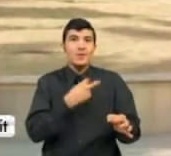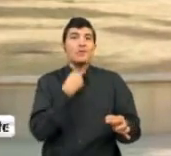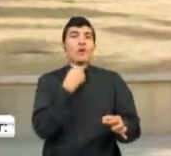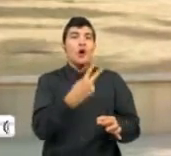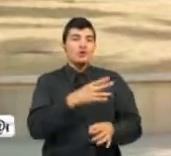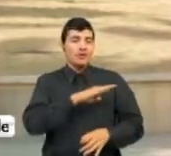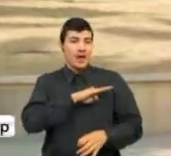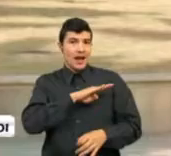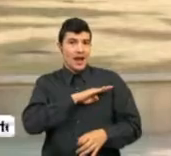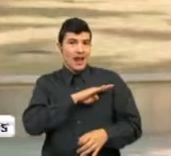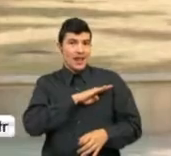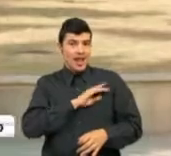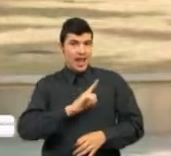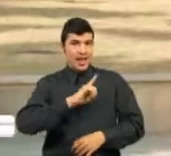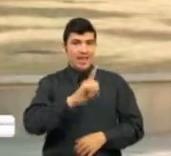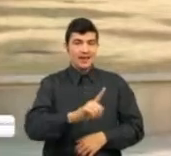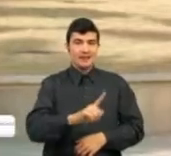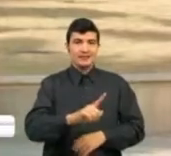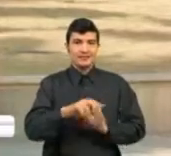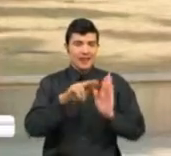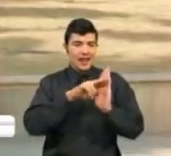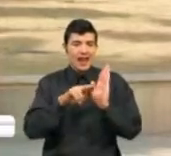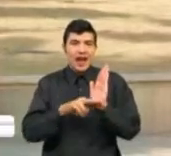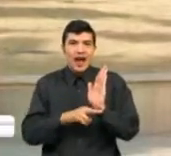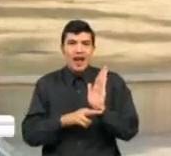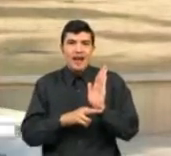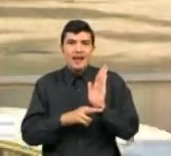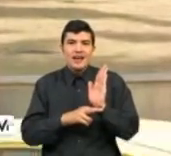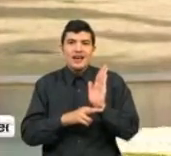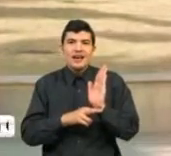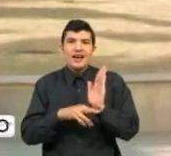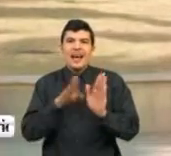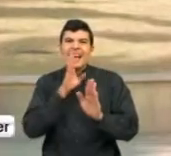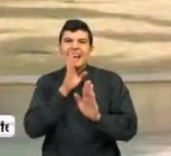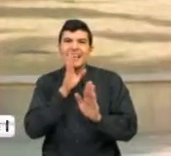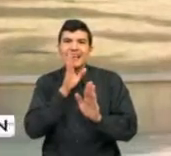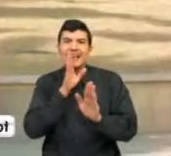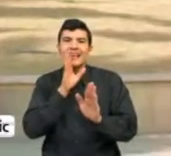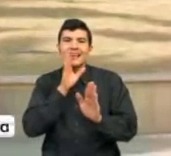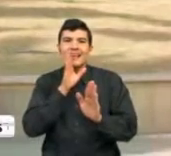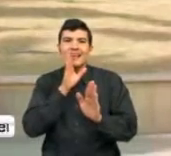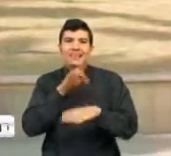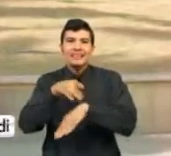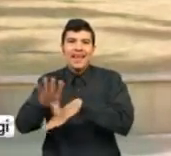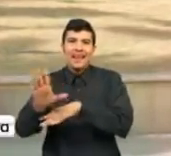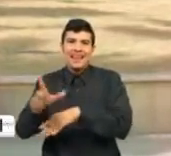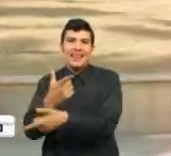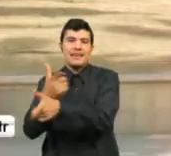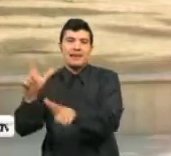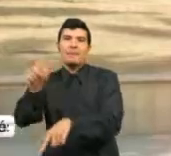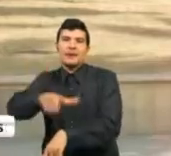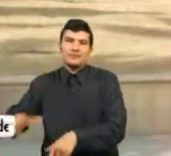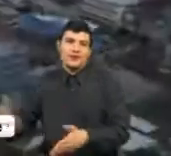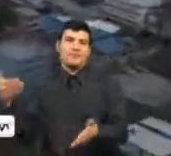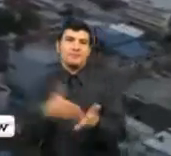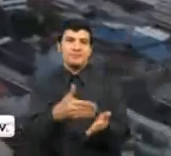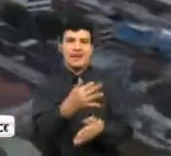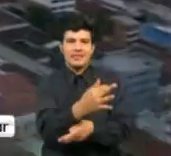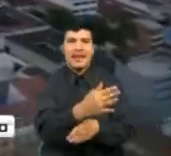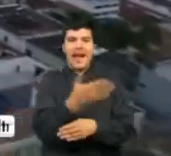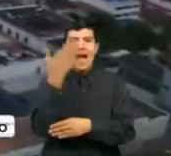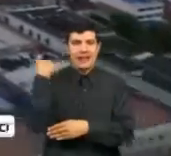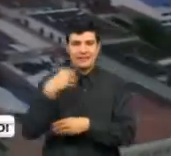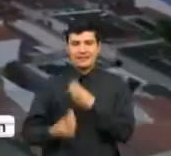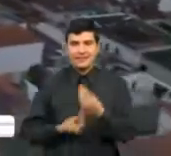alcaldía de Bucaramanga indicaron que esta medida solo se levantará para la persona que instauró el acto jurídico. Para